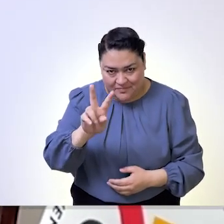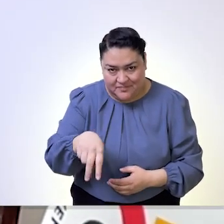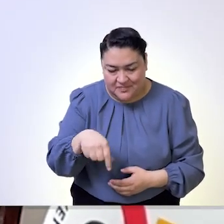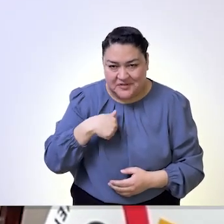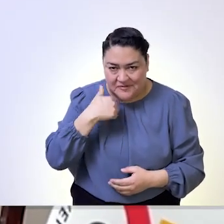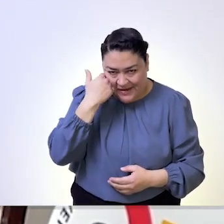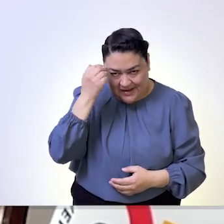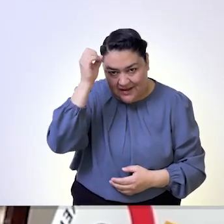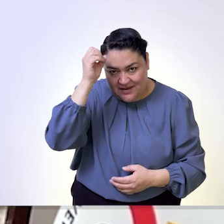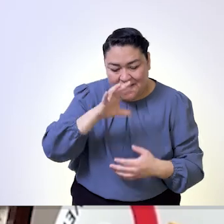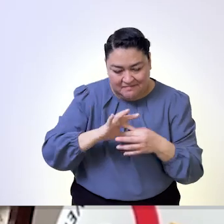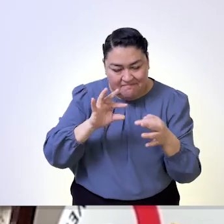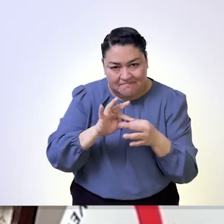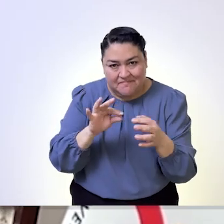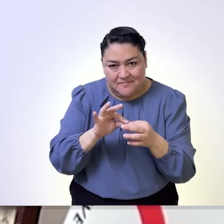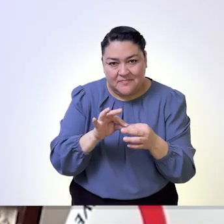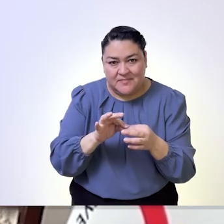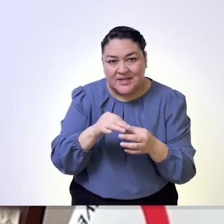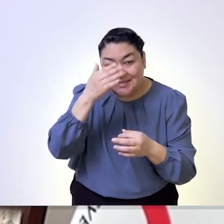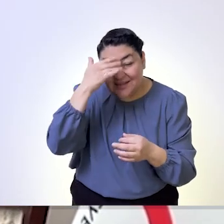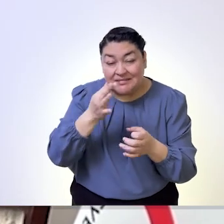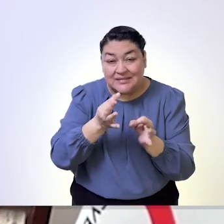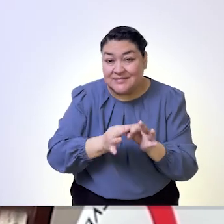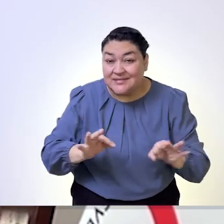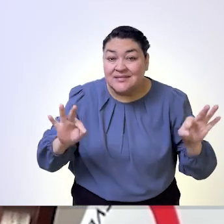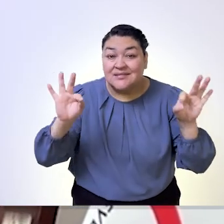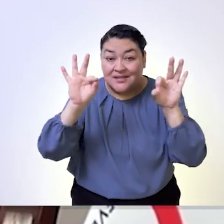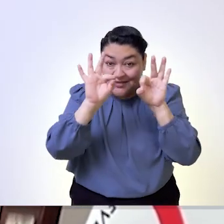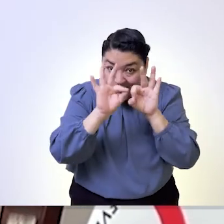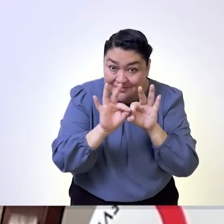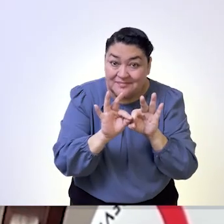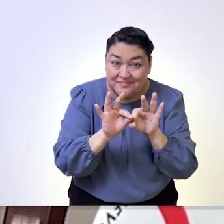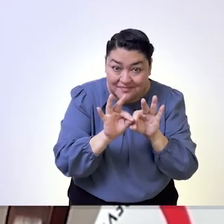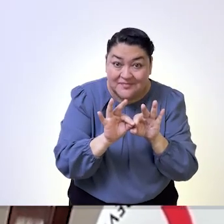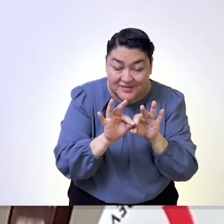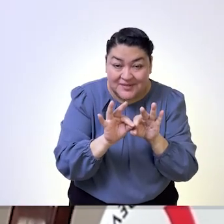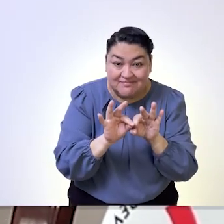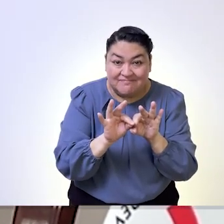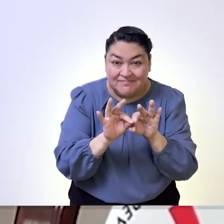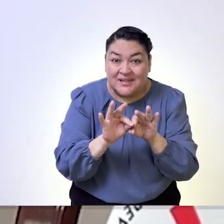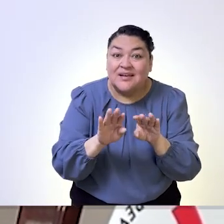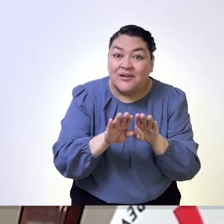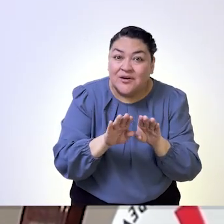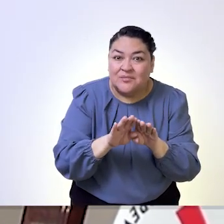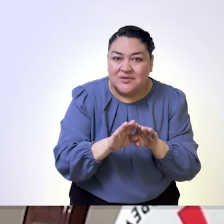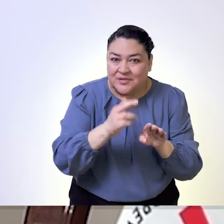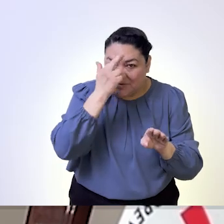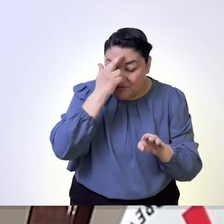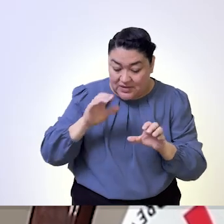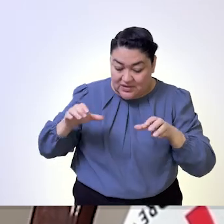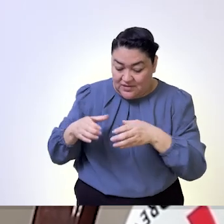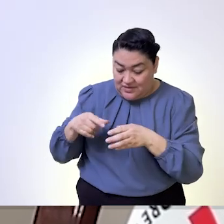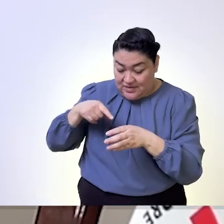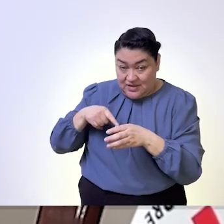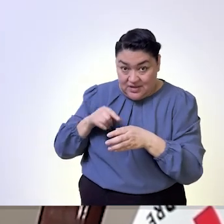que también quería comentar en cuanto a esta importancia del carácter sui